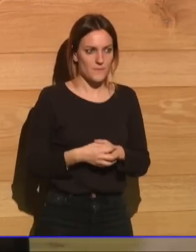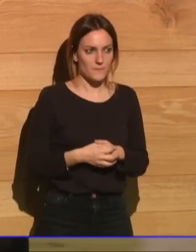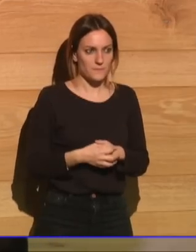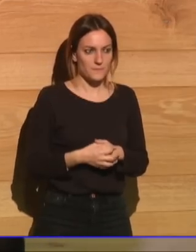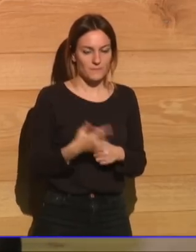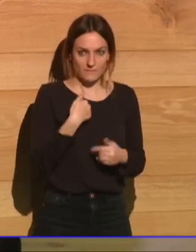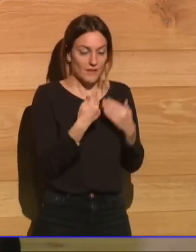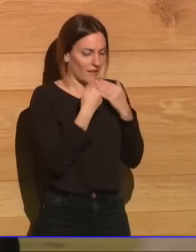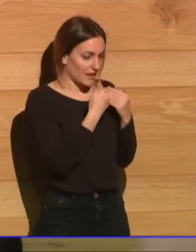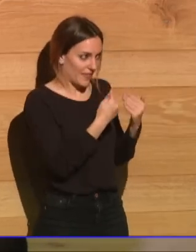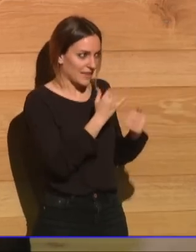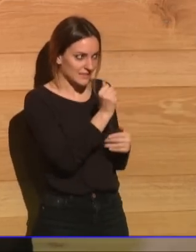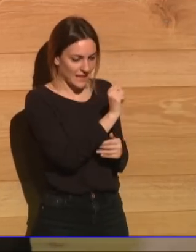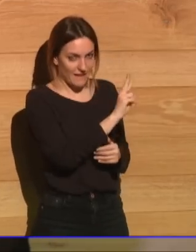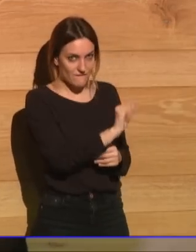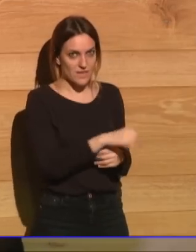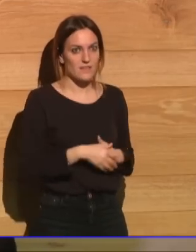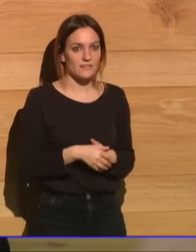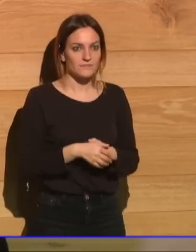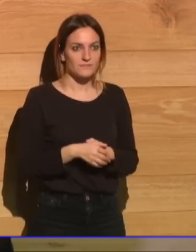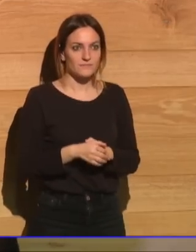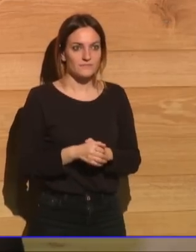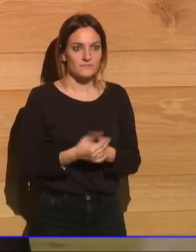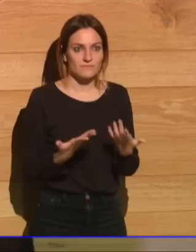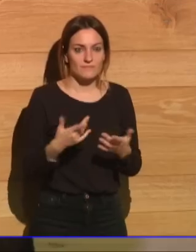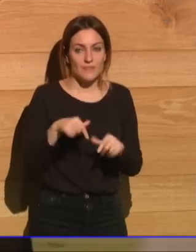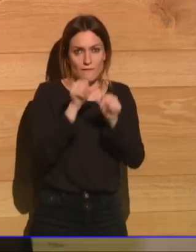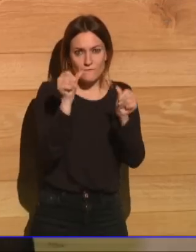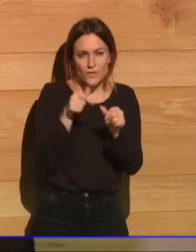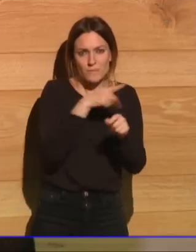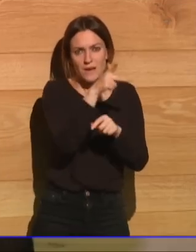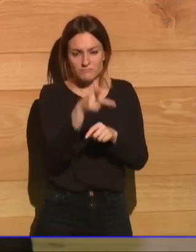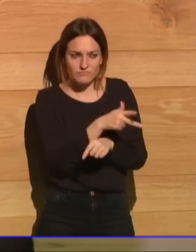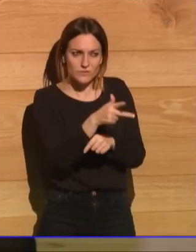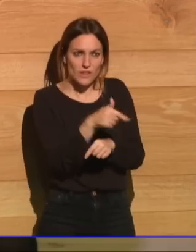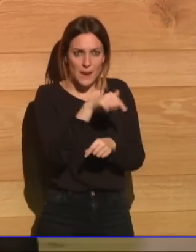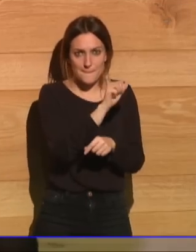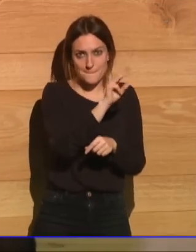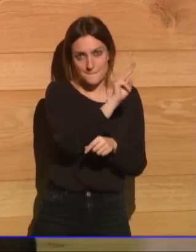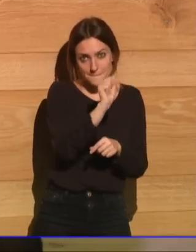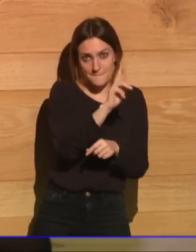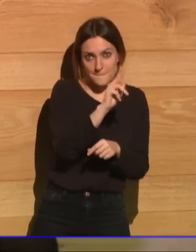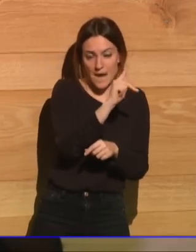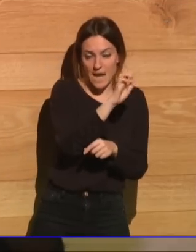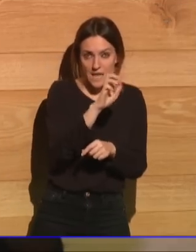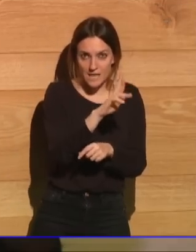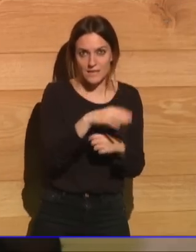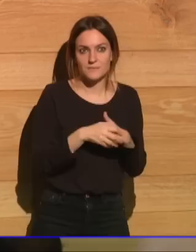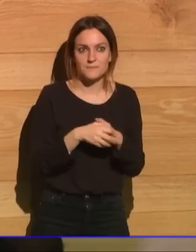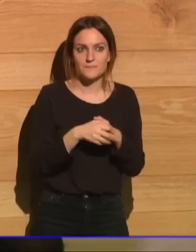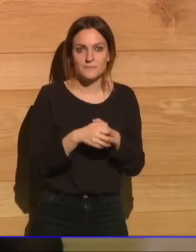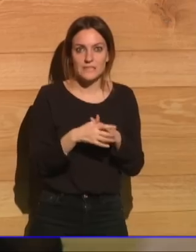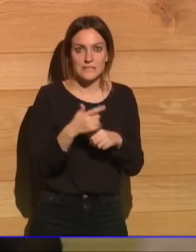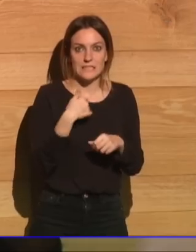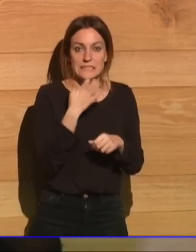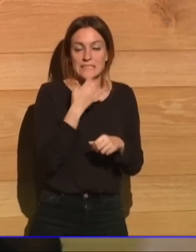No sabes cómo te lo agradezco, Javi. Quiero decir, hablando de la forma que decía Rodrigo, la forma de rodar que tiene Alan Parker, cuando a mí me